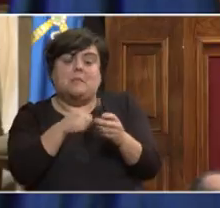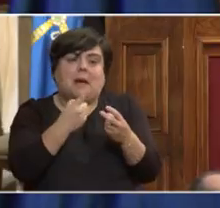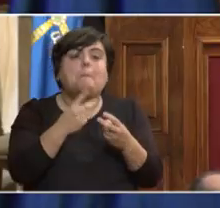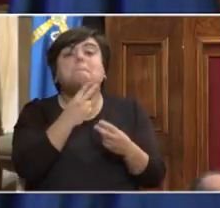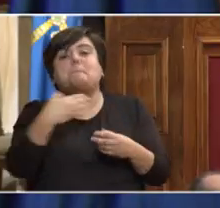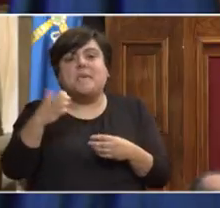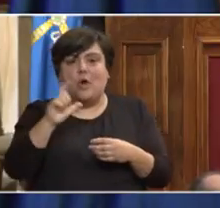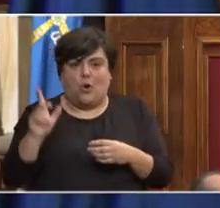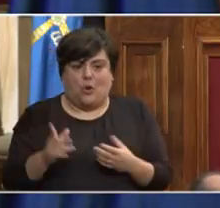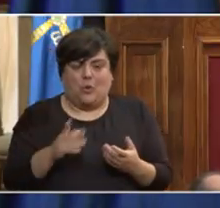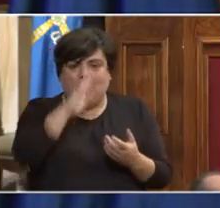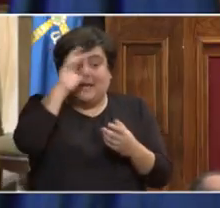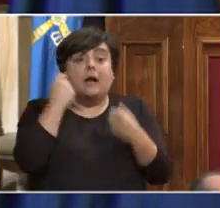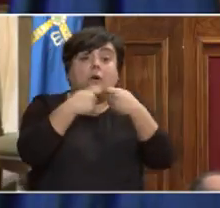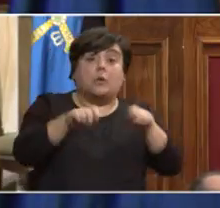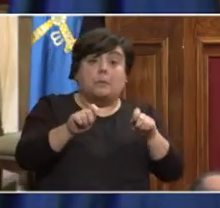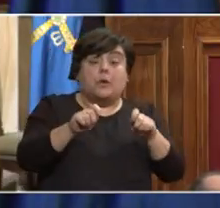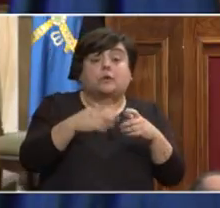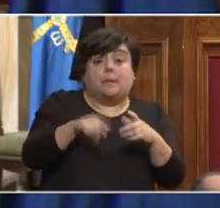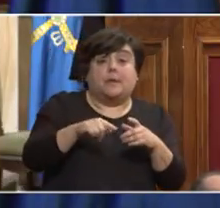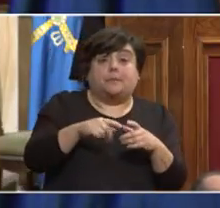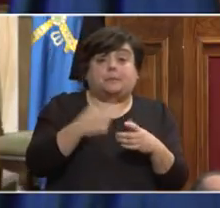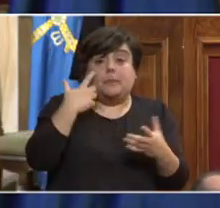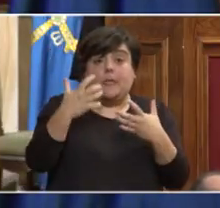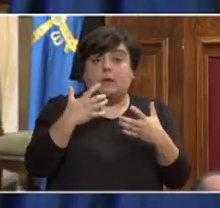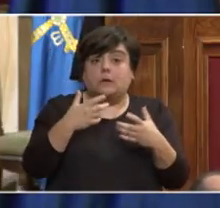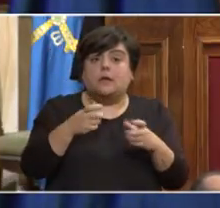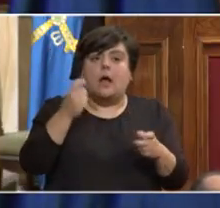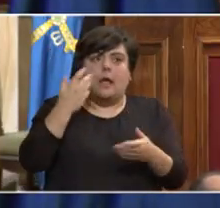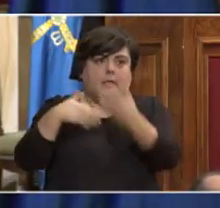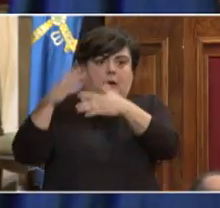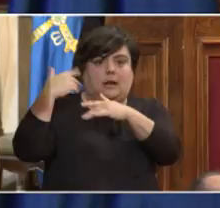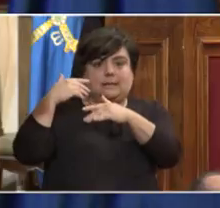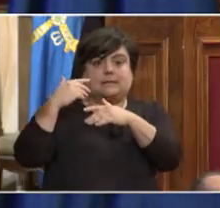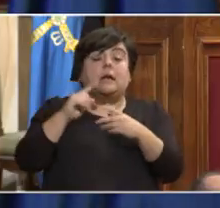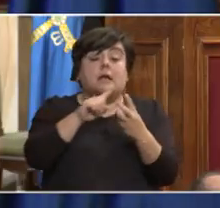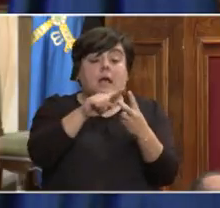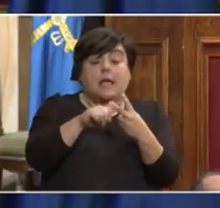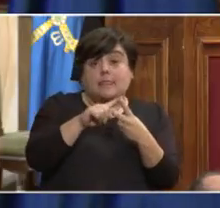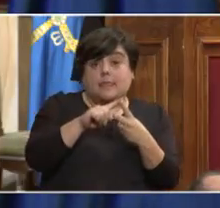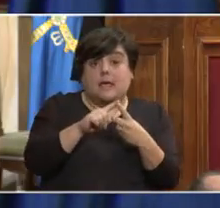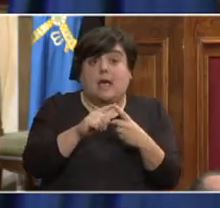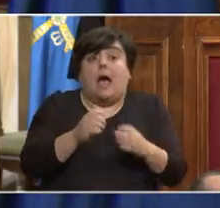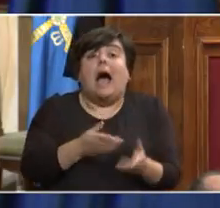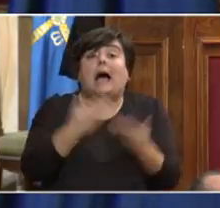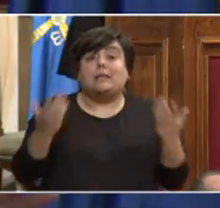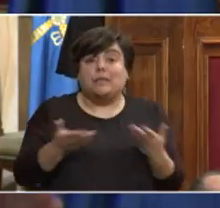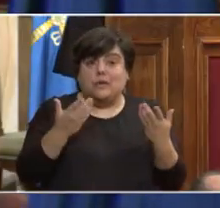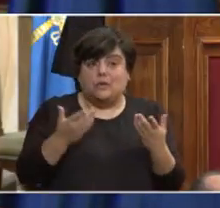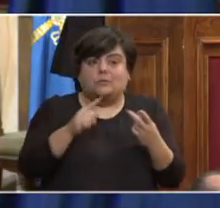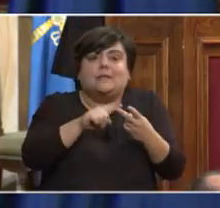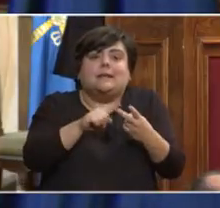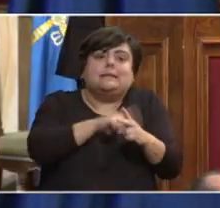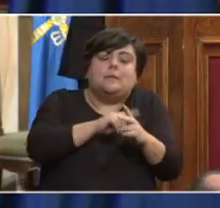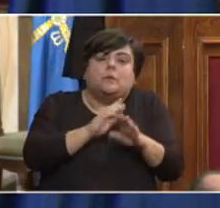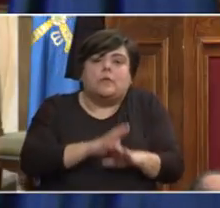Rompió las unidades dramáticas clásicas. La primera edición del tratado nombraba las unidades como de acción y de tiempo de